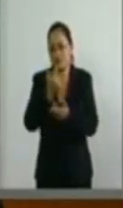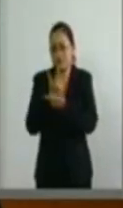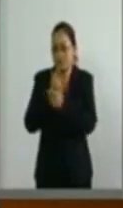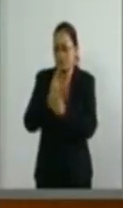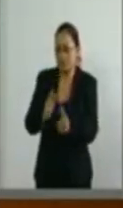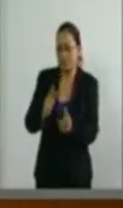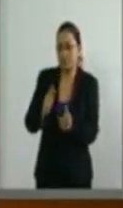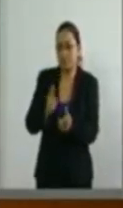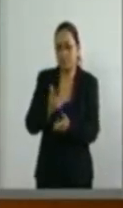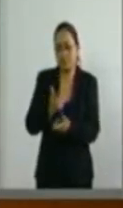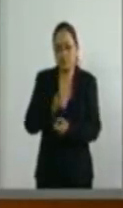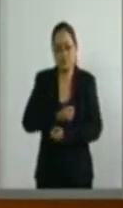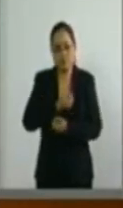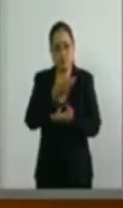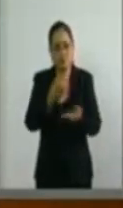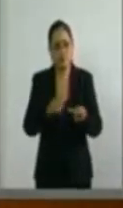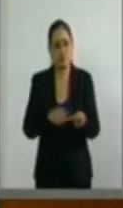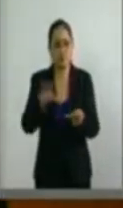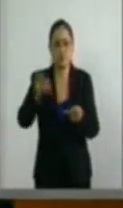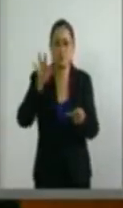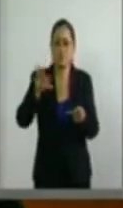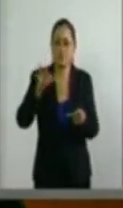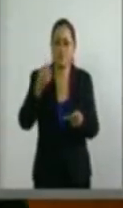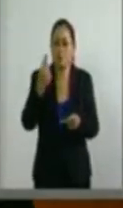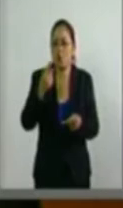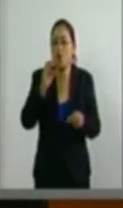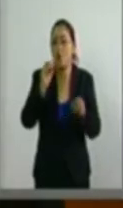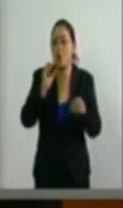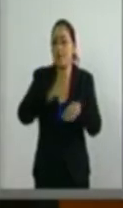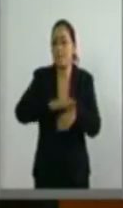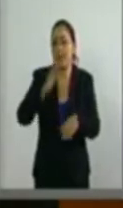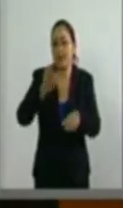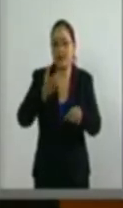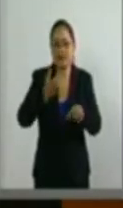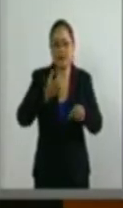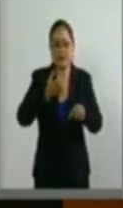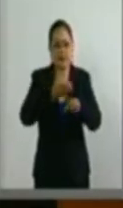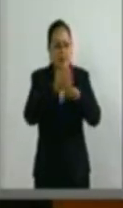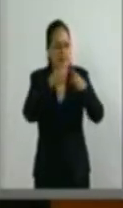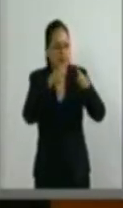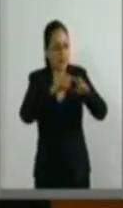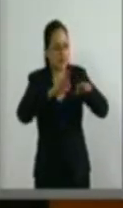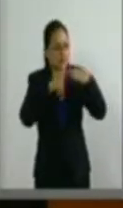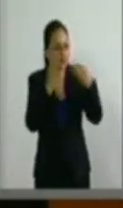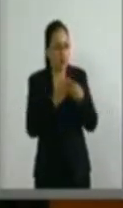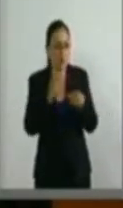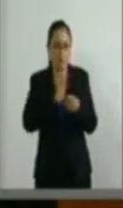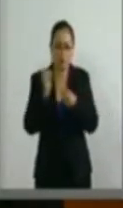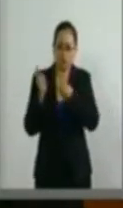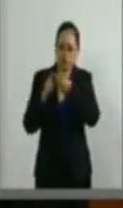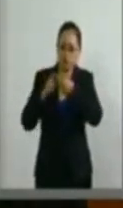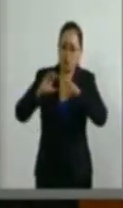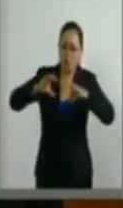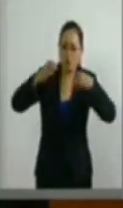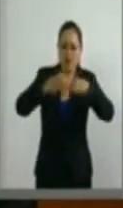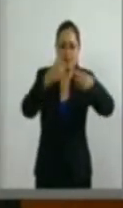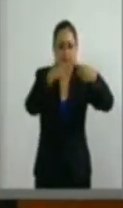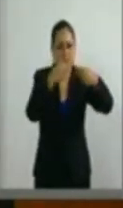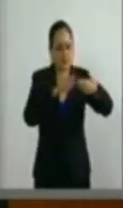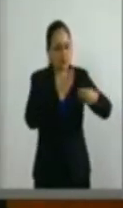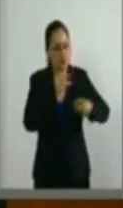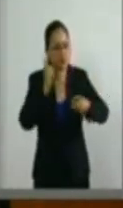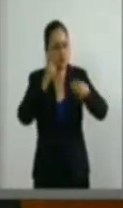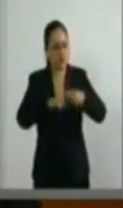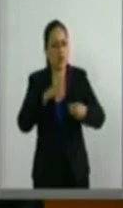de expresión, a la elección de una o más identidades, de pertenecer a una o más comunidades, de